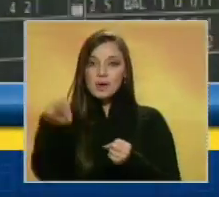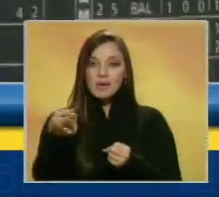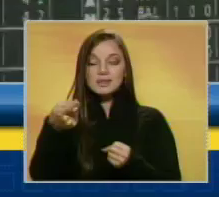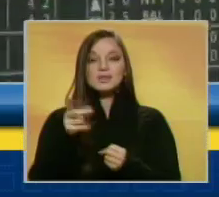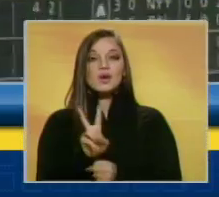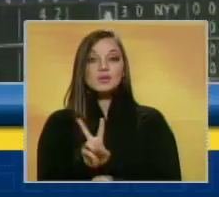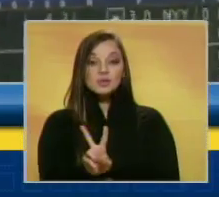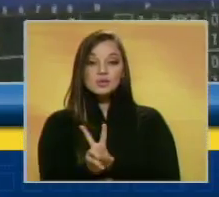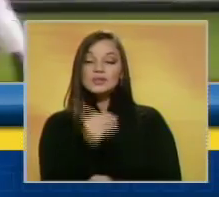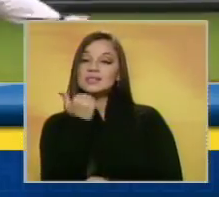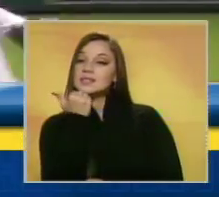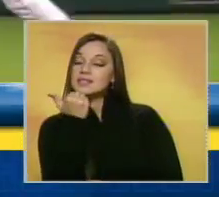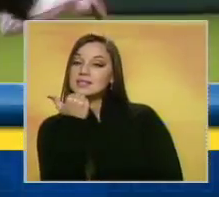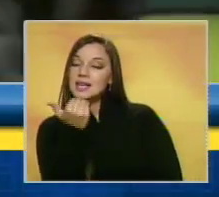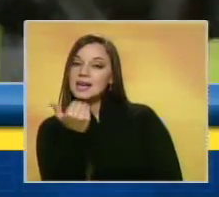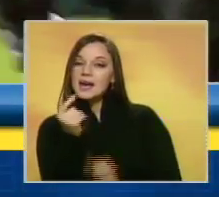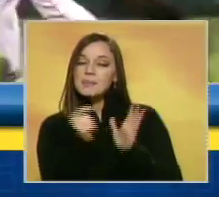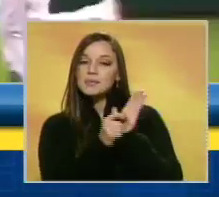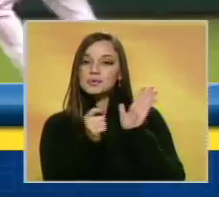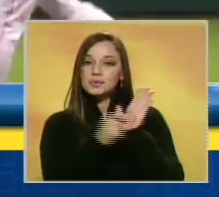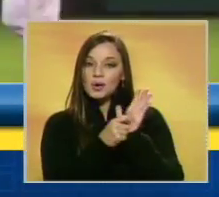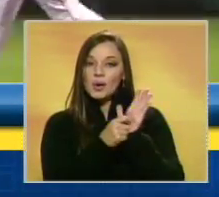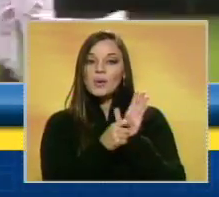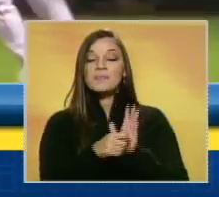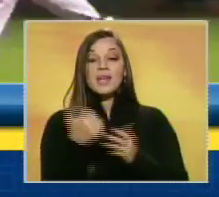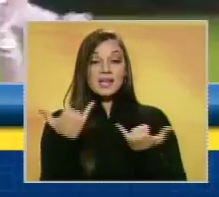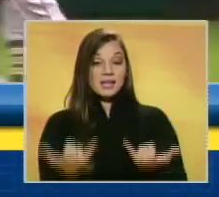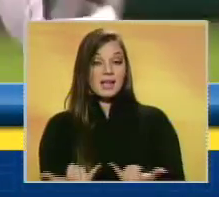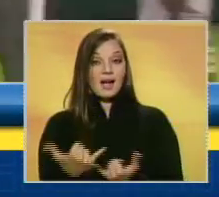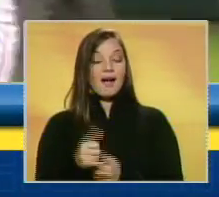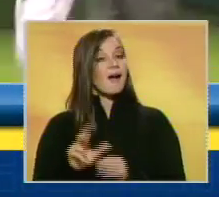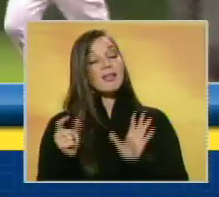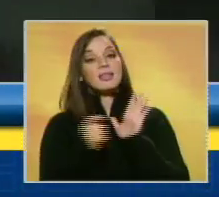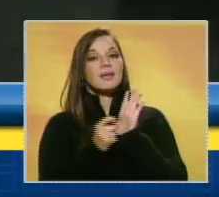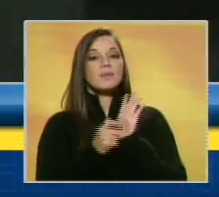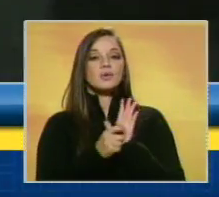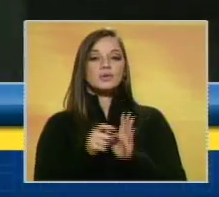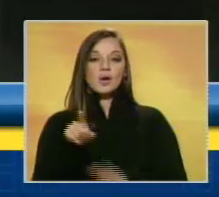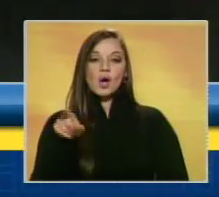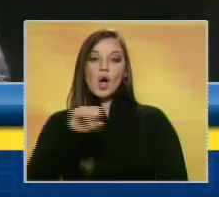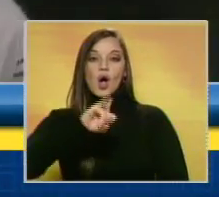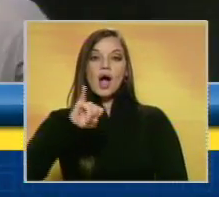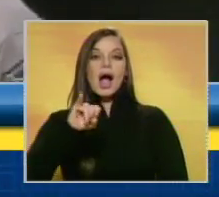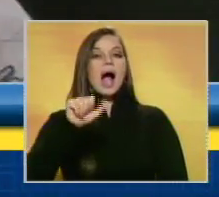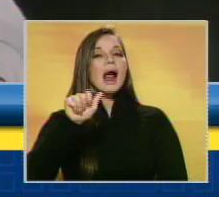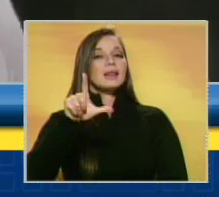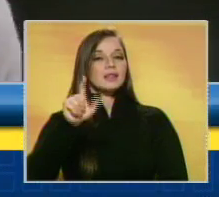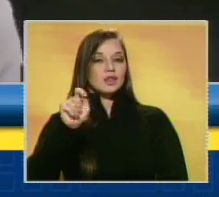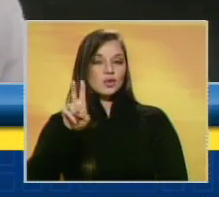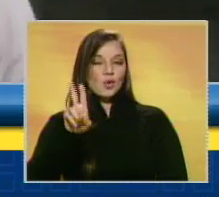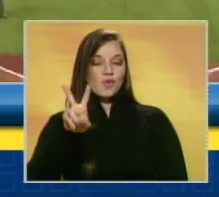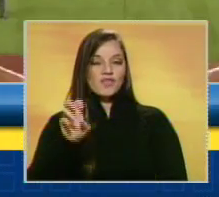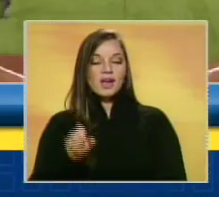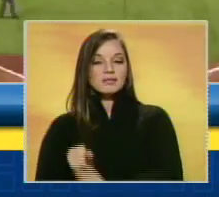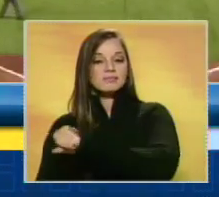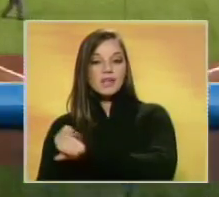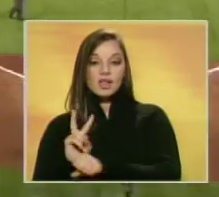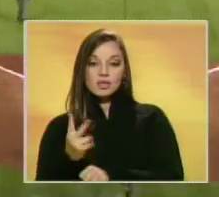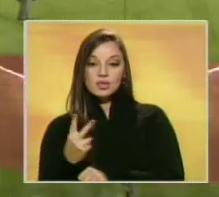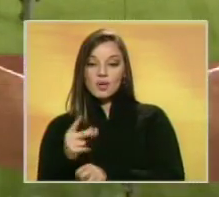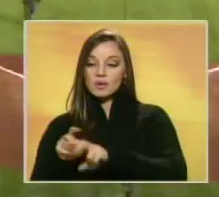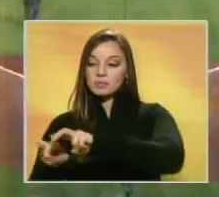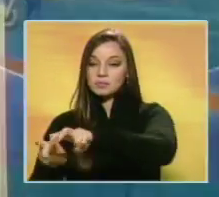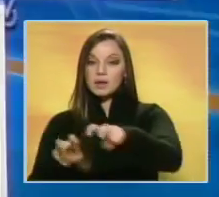a 2 bolas cercas a la campaña y ligó de 3-1 con rayita fletada y anotada. Ociel Tubi duplicó en 4 turnos con doble remolcada anotada